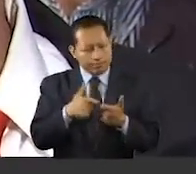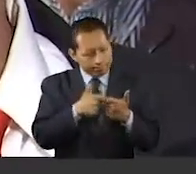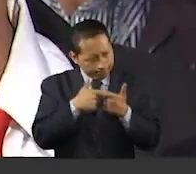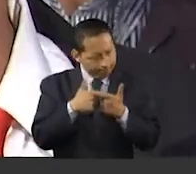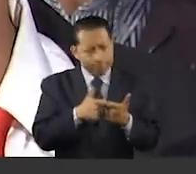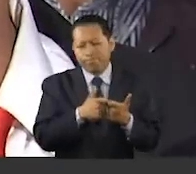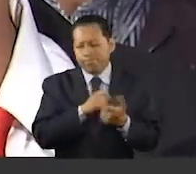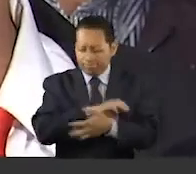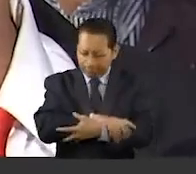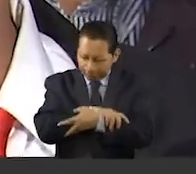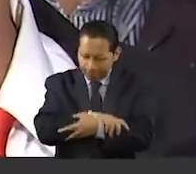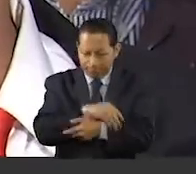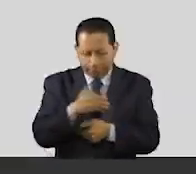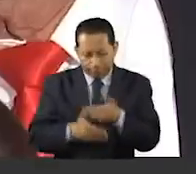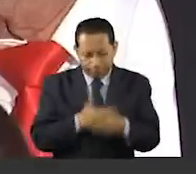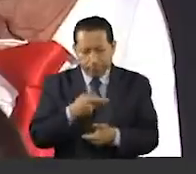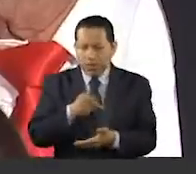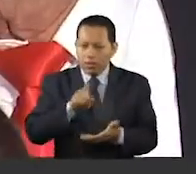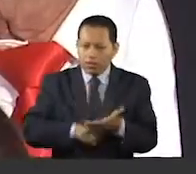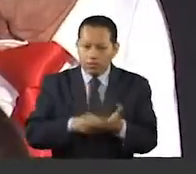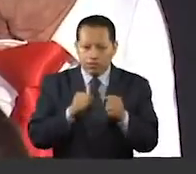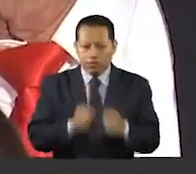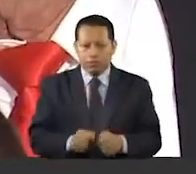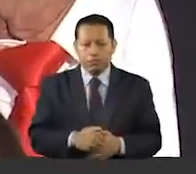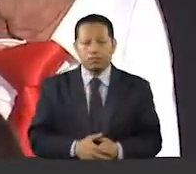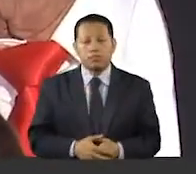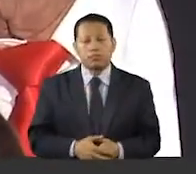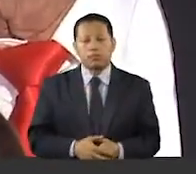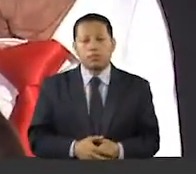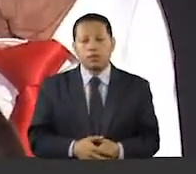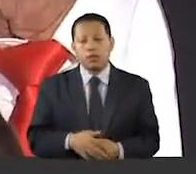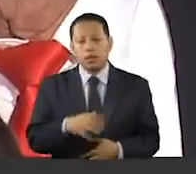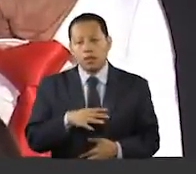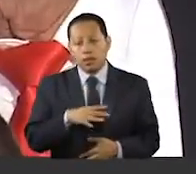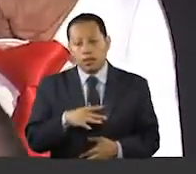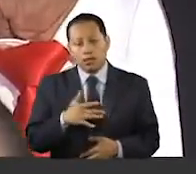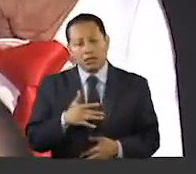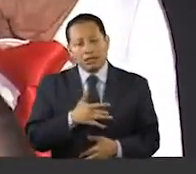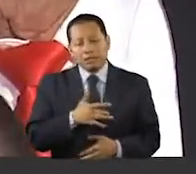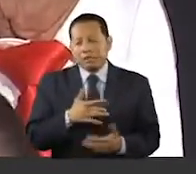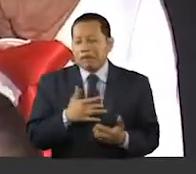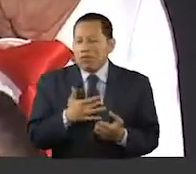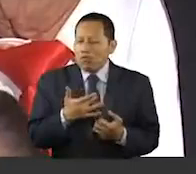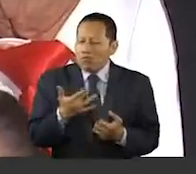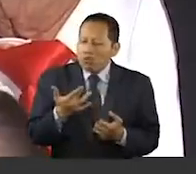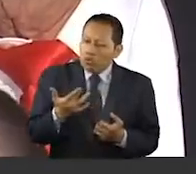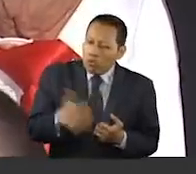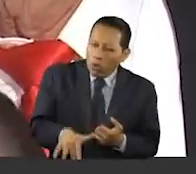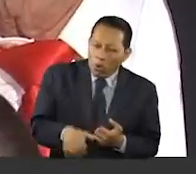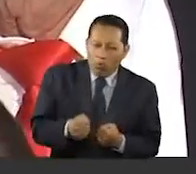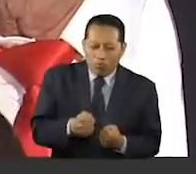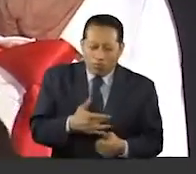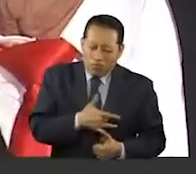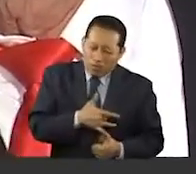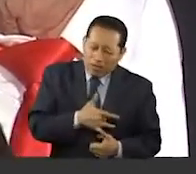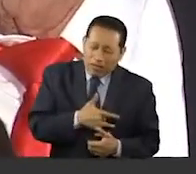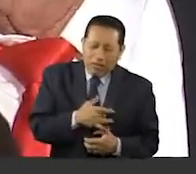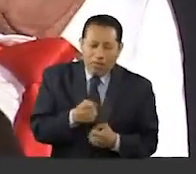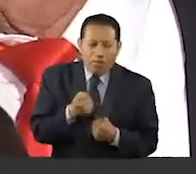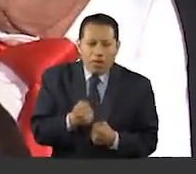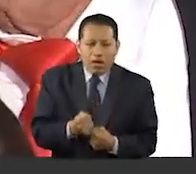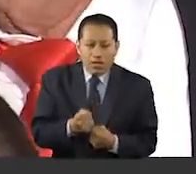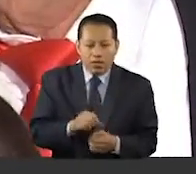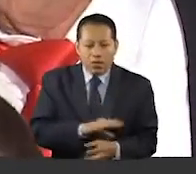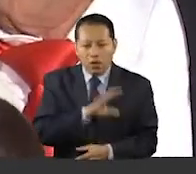manera convencida hay un dolor profundo por la pérdida de todo de todo es